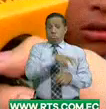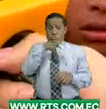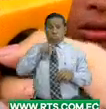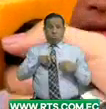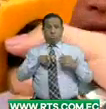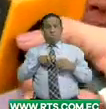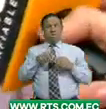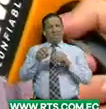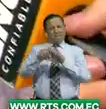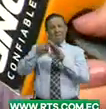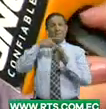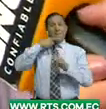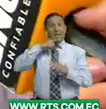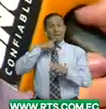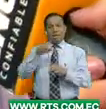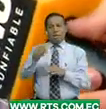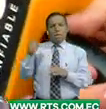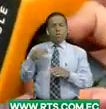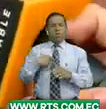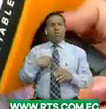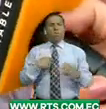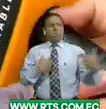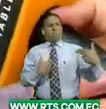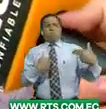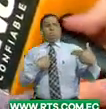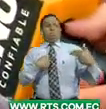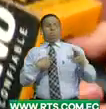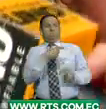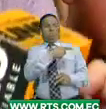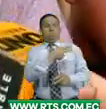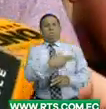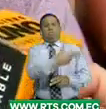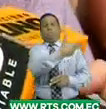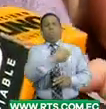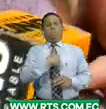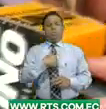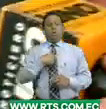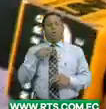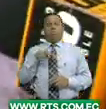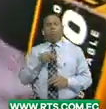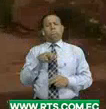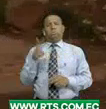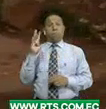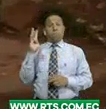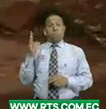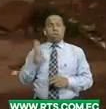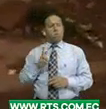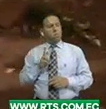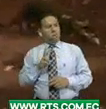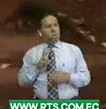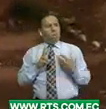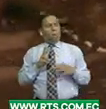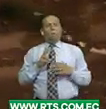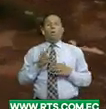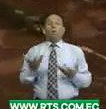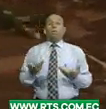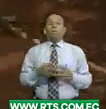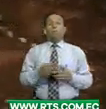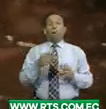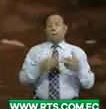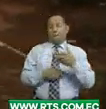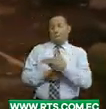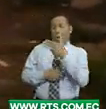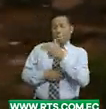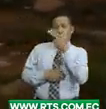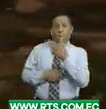la refri, porque si no me mata a mí el sicario también, pues. Si yo estaba mirando con mi mujer. El victimario, una vez cometido el hecho,